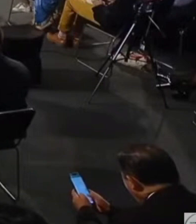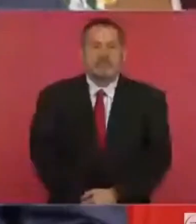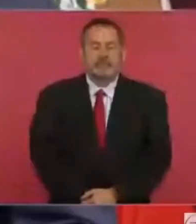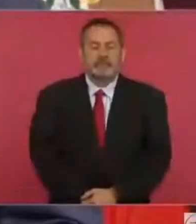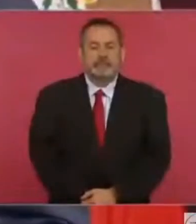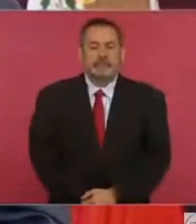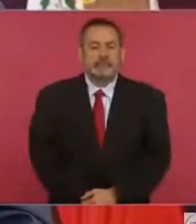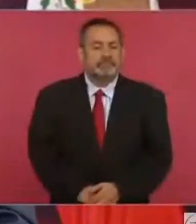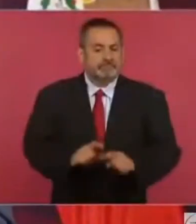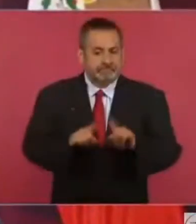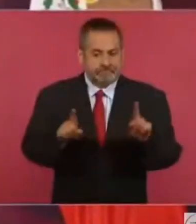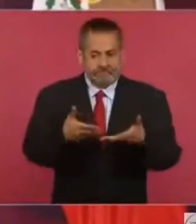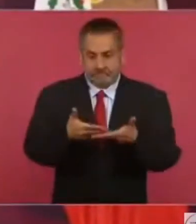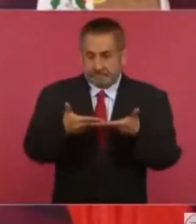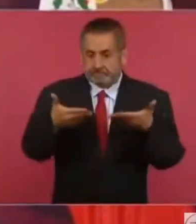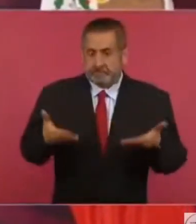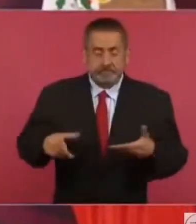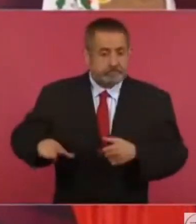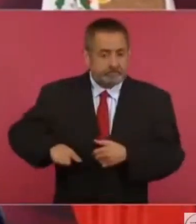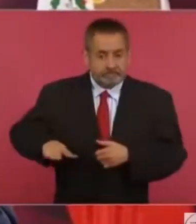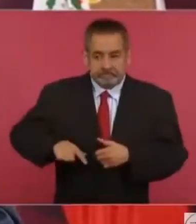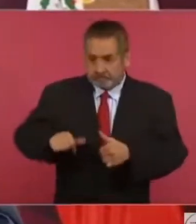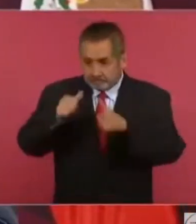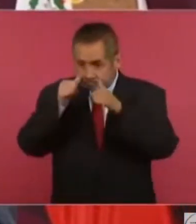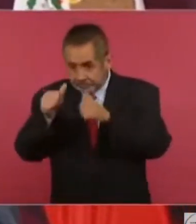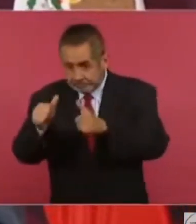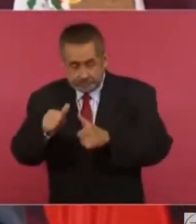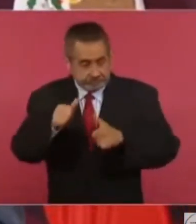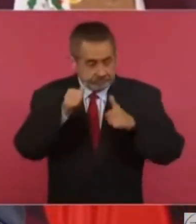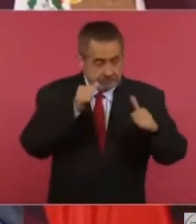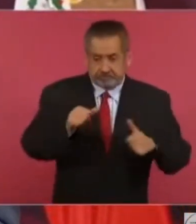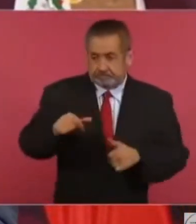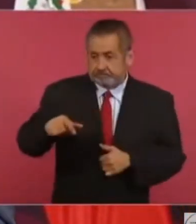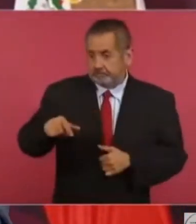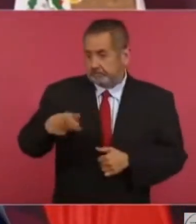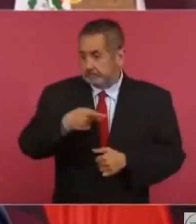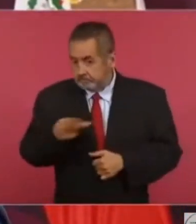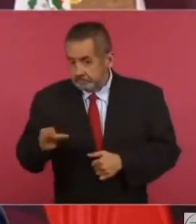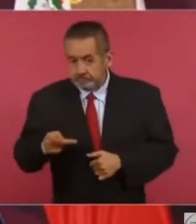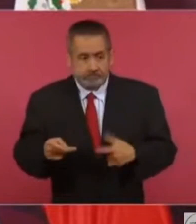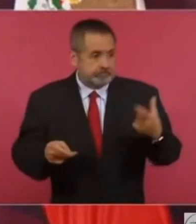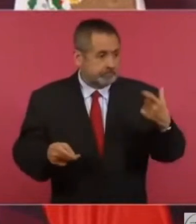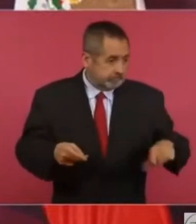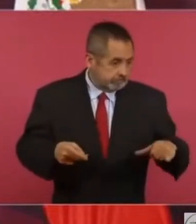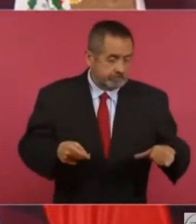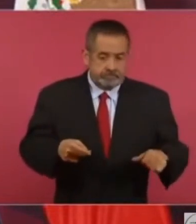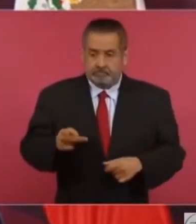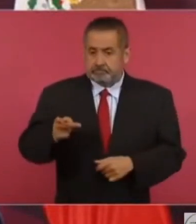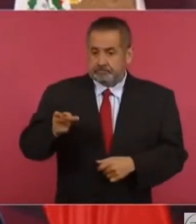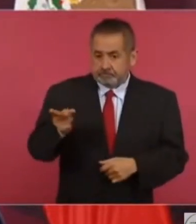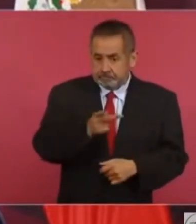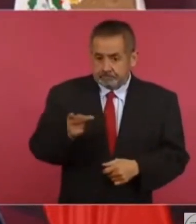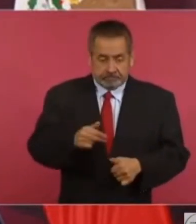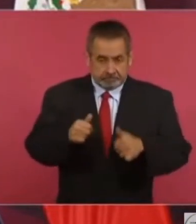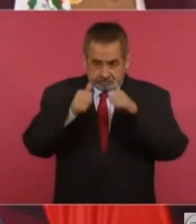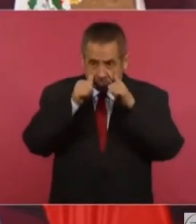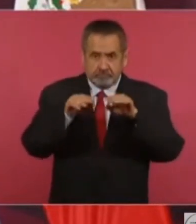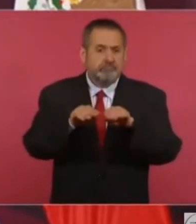pobres, para patrones y para trabajadores,